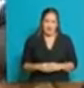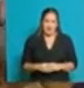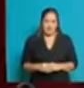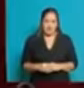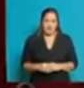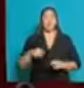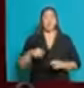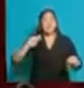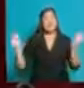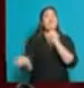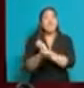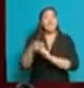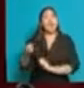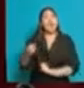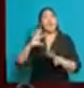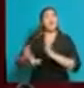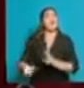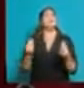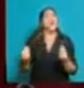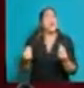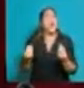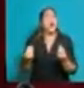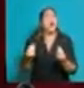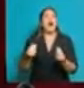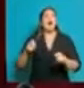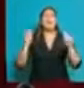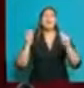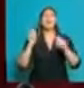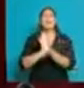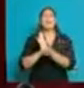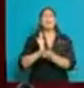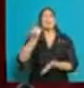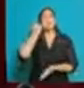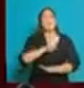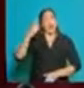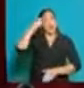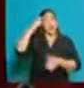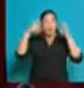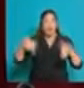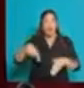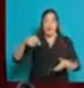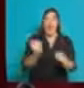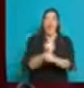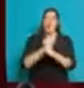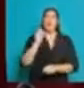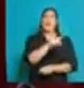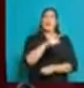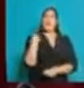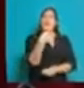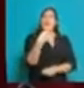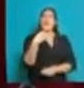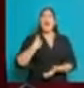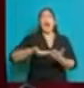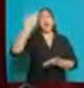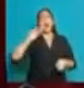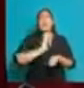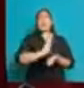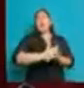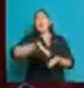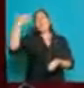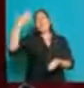Se cambia en serio cuando, gracias a la reparación histórica que aprobó este Congreso, más de 1 millón de jubilados reciben más de